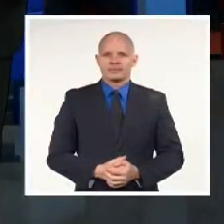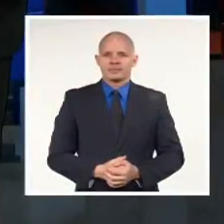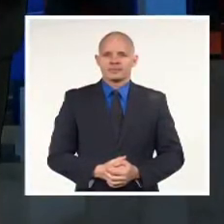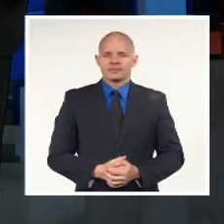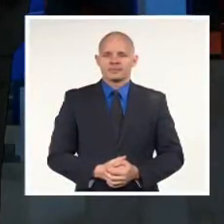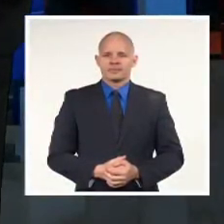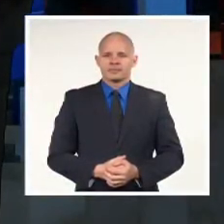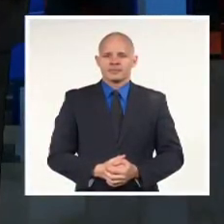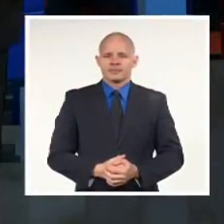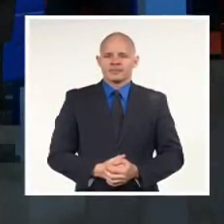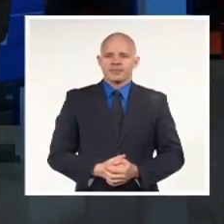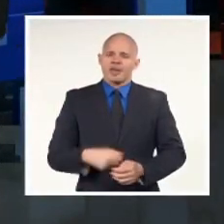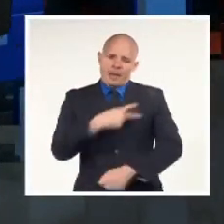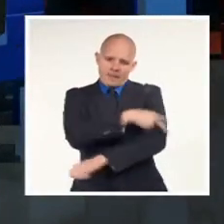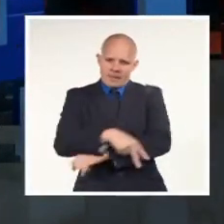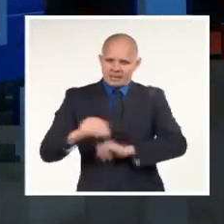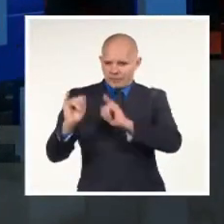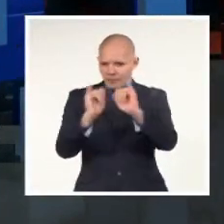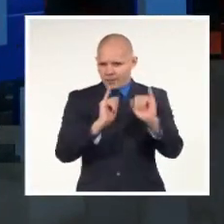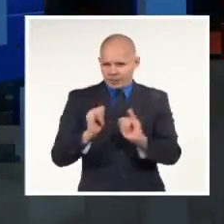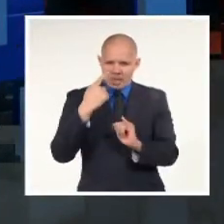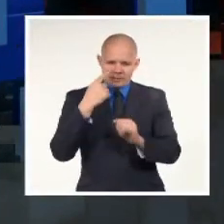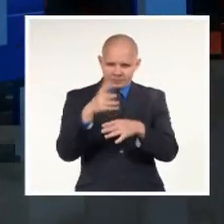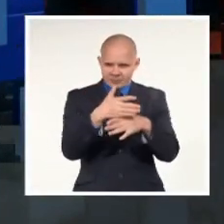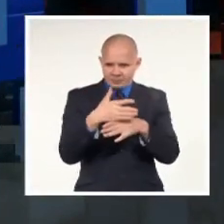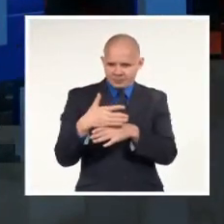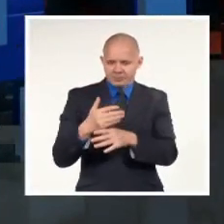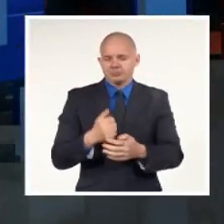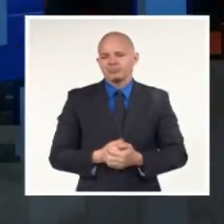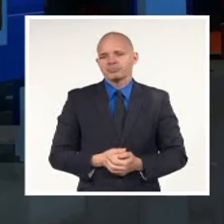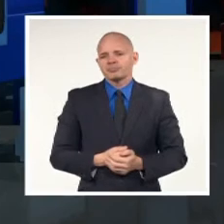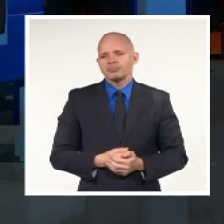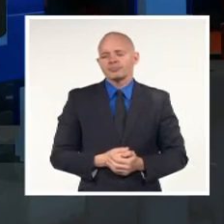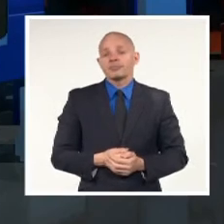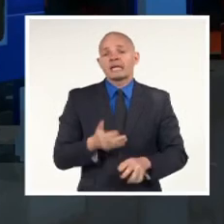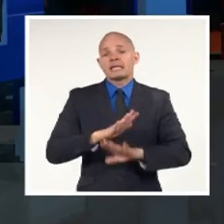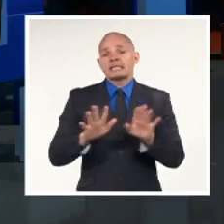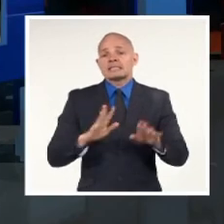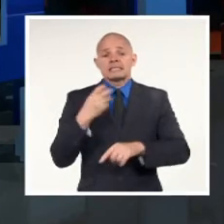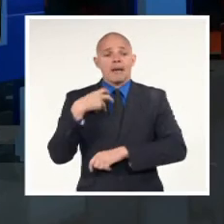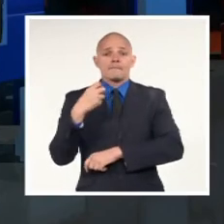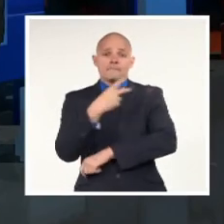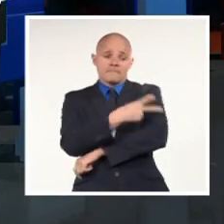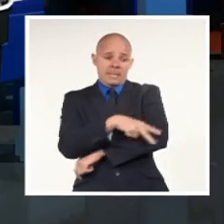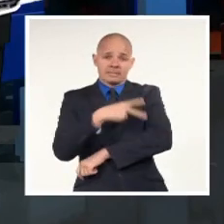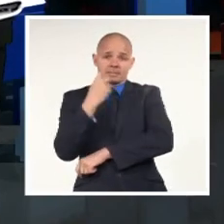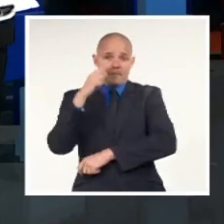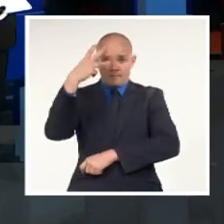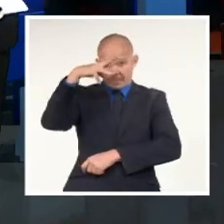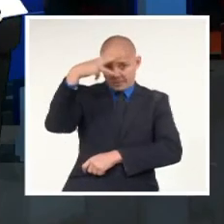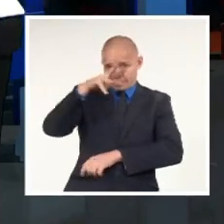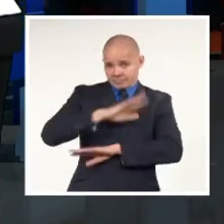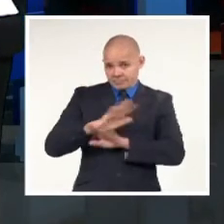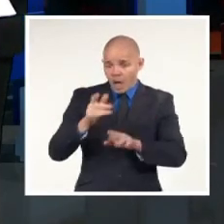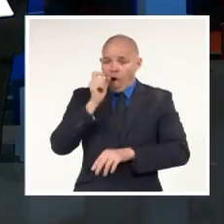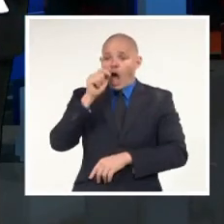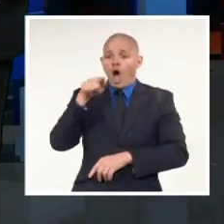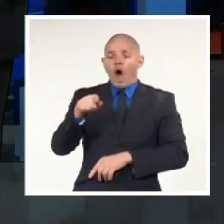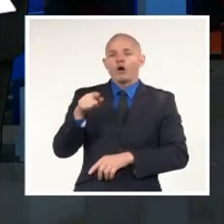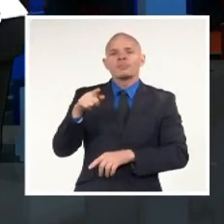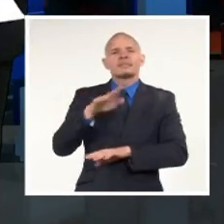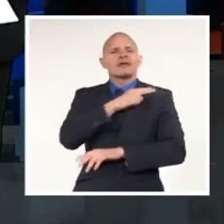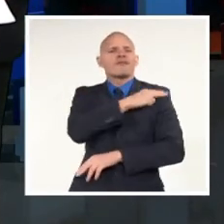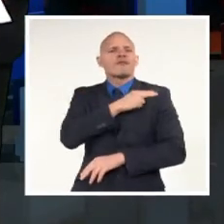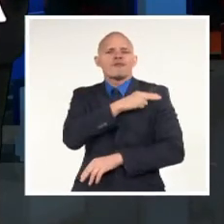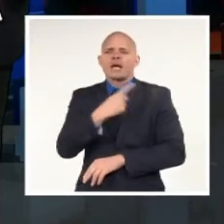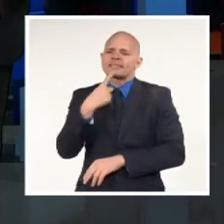Veamos qué sucede más allá de las fronteras cubanas. El secretario de Relaciones Exteriores de México, Marcelo Ebrard, informó hoy que la cumbre de líderes de América del Norte se mantiene